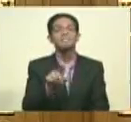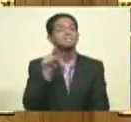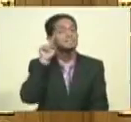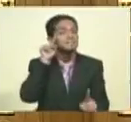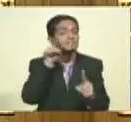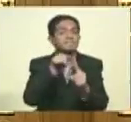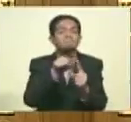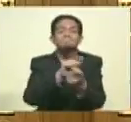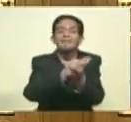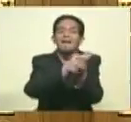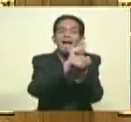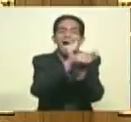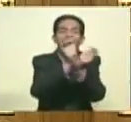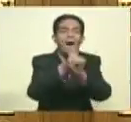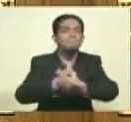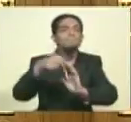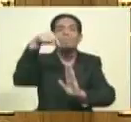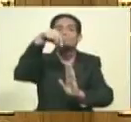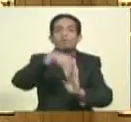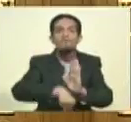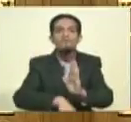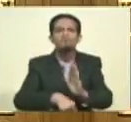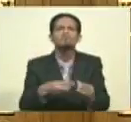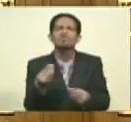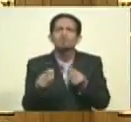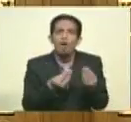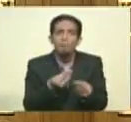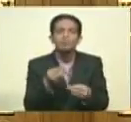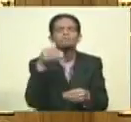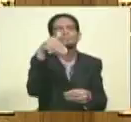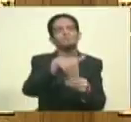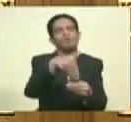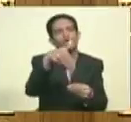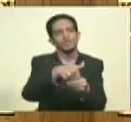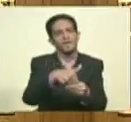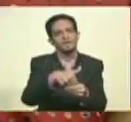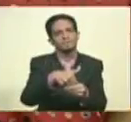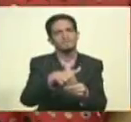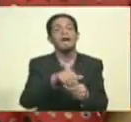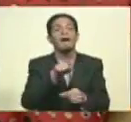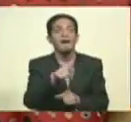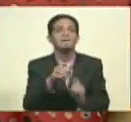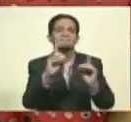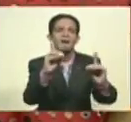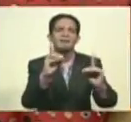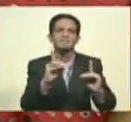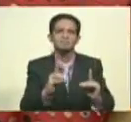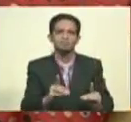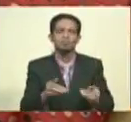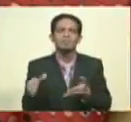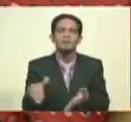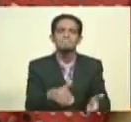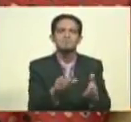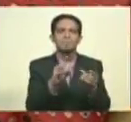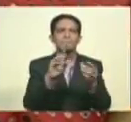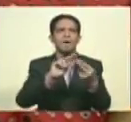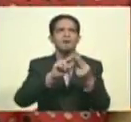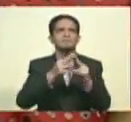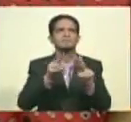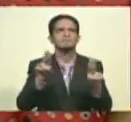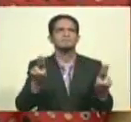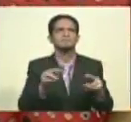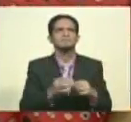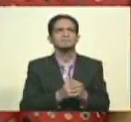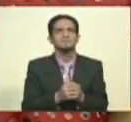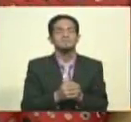profundos por la vía electoral. Ahí decidimos el camino de la paz. Porque